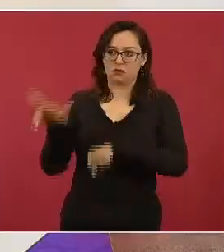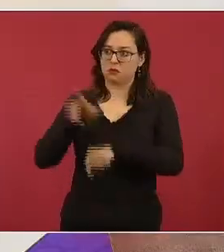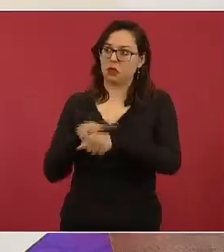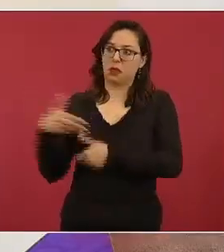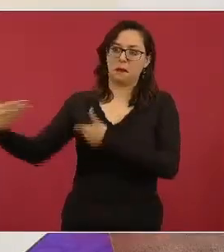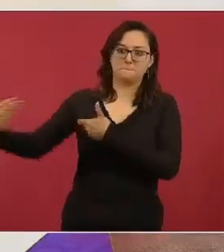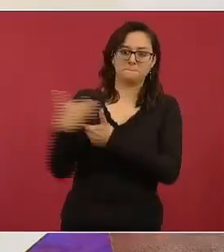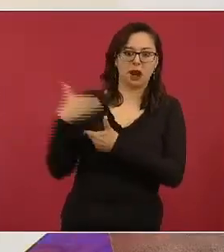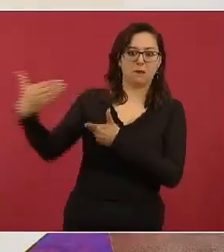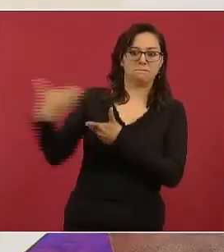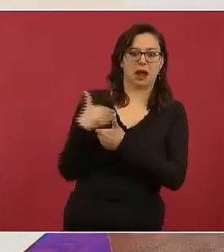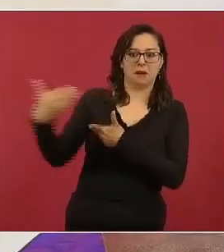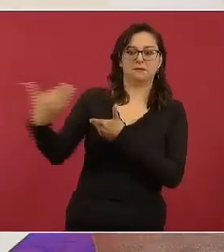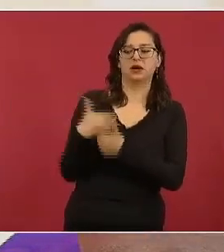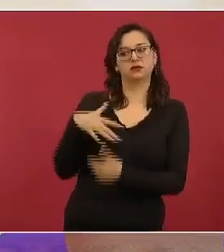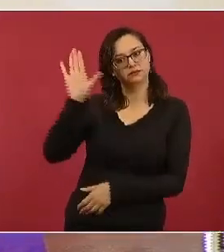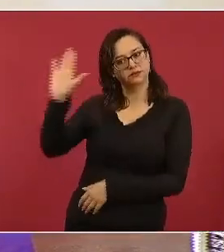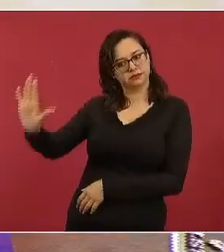Espérate, primo hermano.